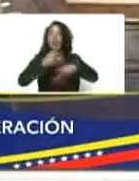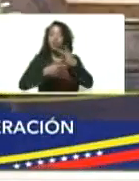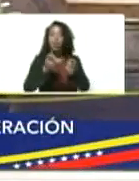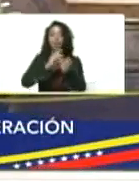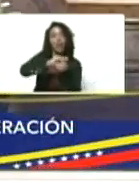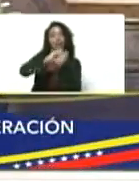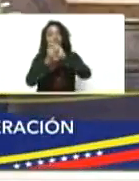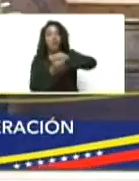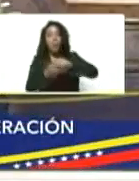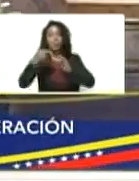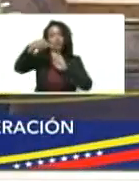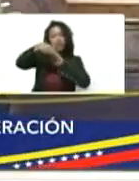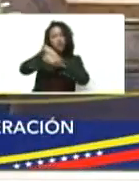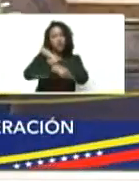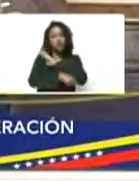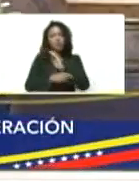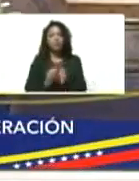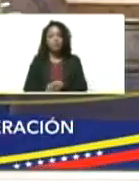profunda